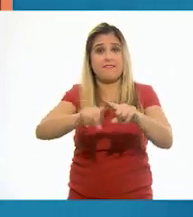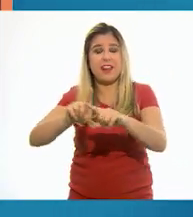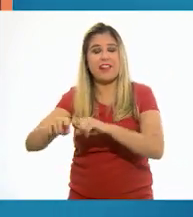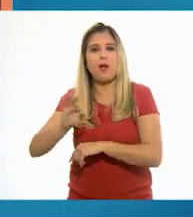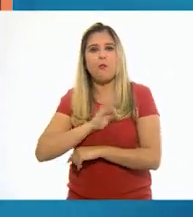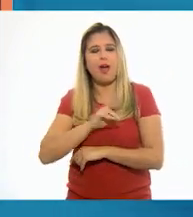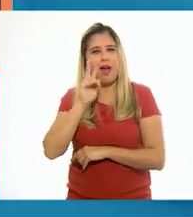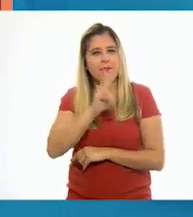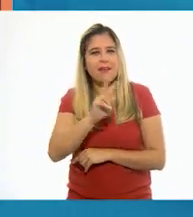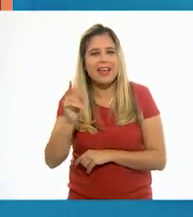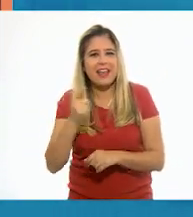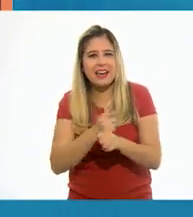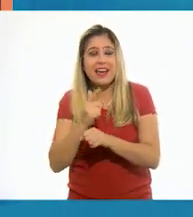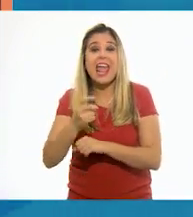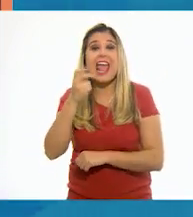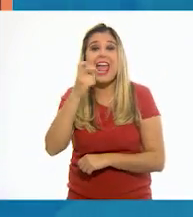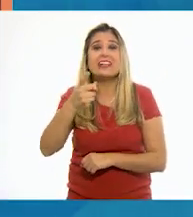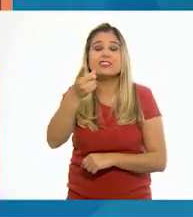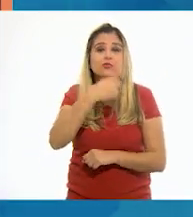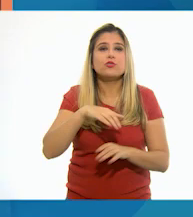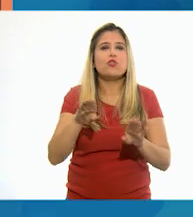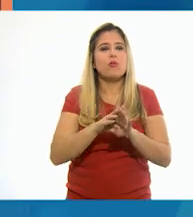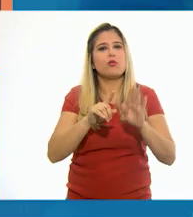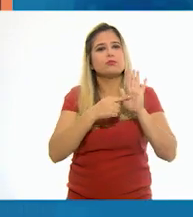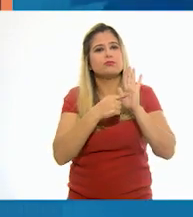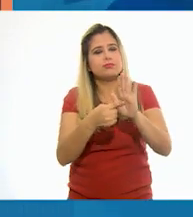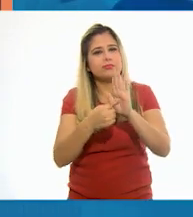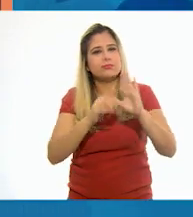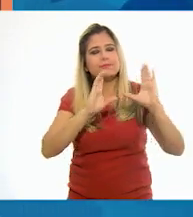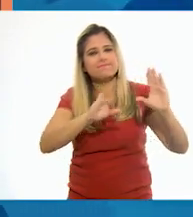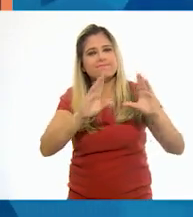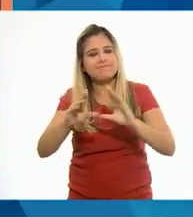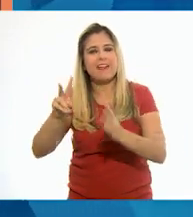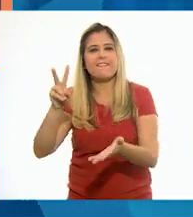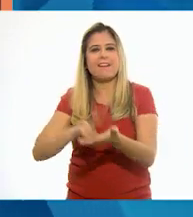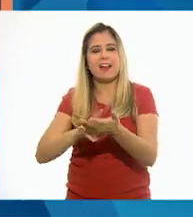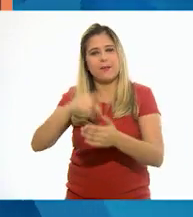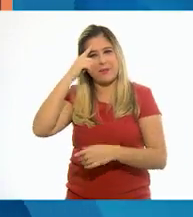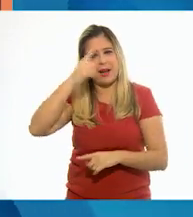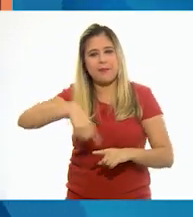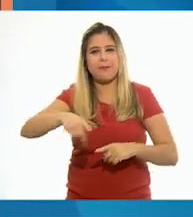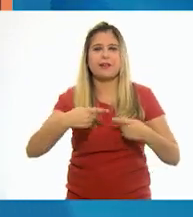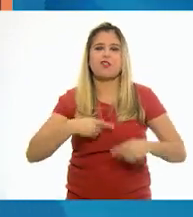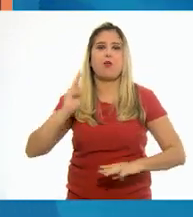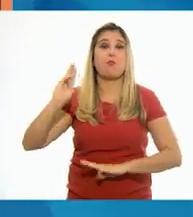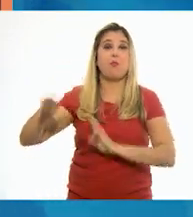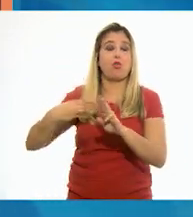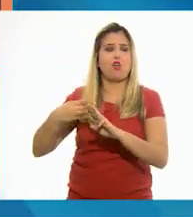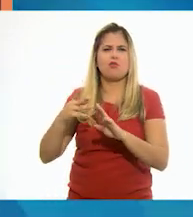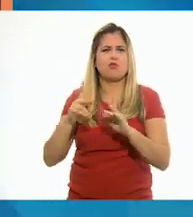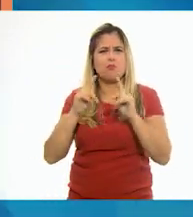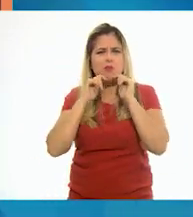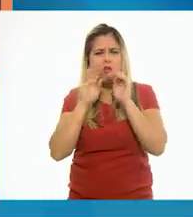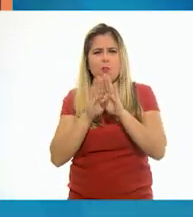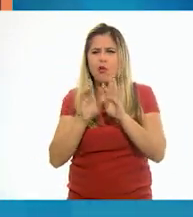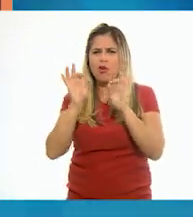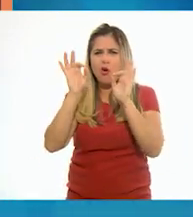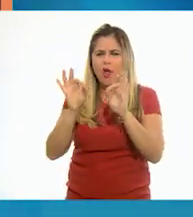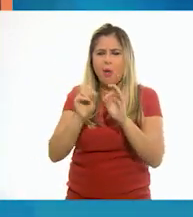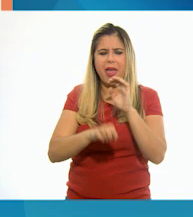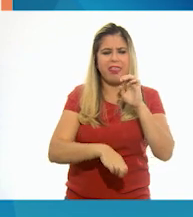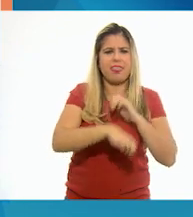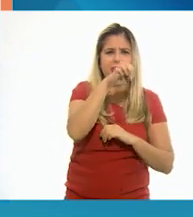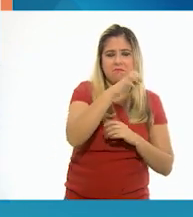enfrentar. Por eso, nos dejan enseñanzas que son valiosas para cualquier persona del mundo, sin importar su origen ni